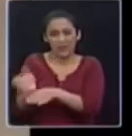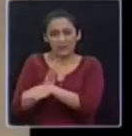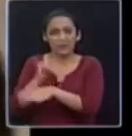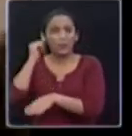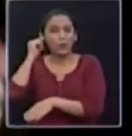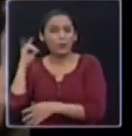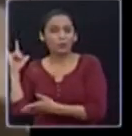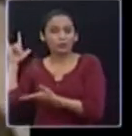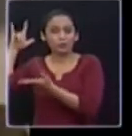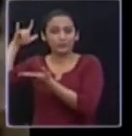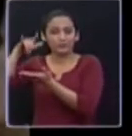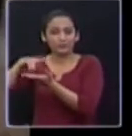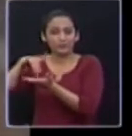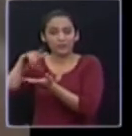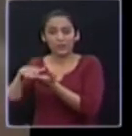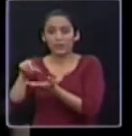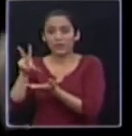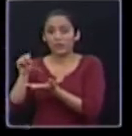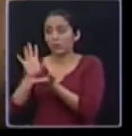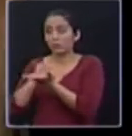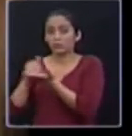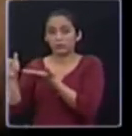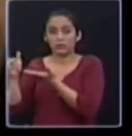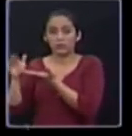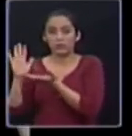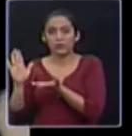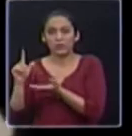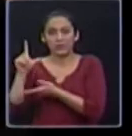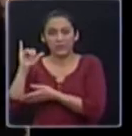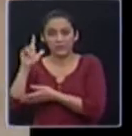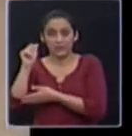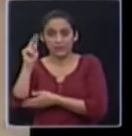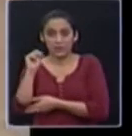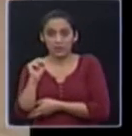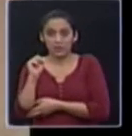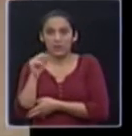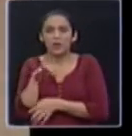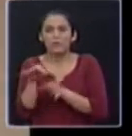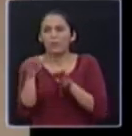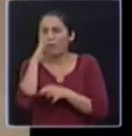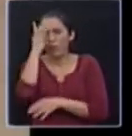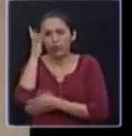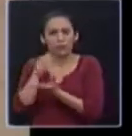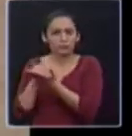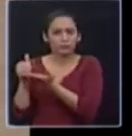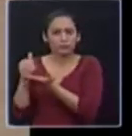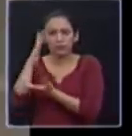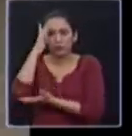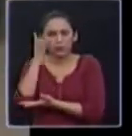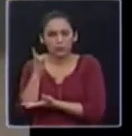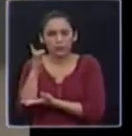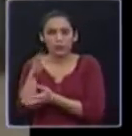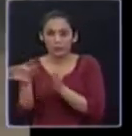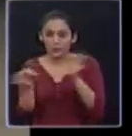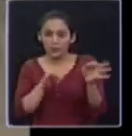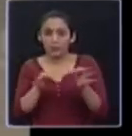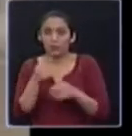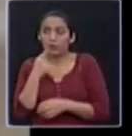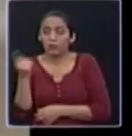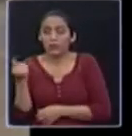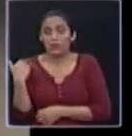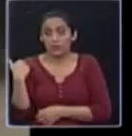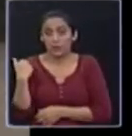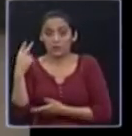impedir el ingreso al país de la activista política venezolana Lilian Tintori. El funcionario indicó que intentaba ingresar a Ecuador con una visa